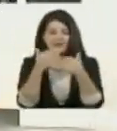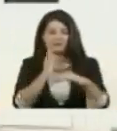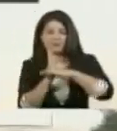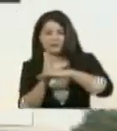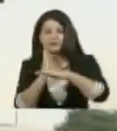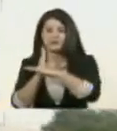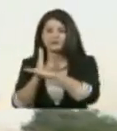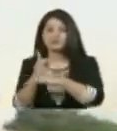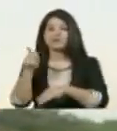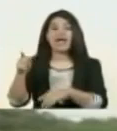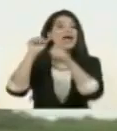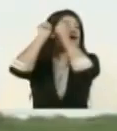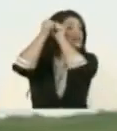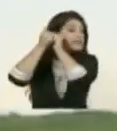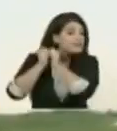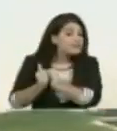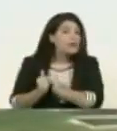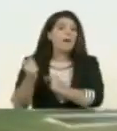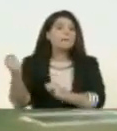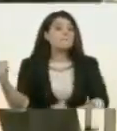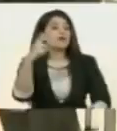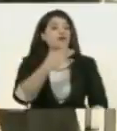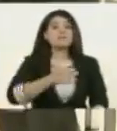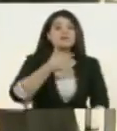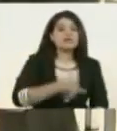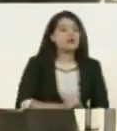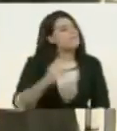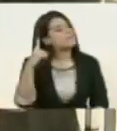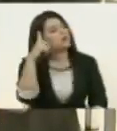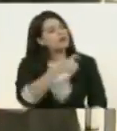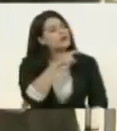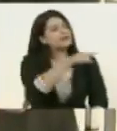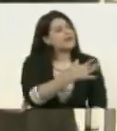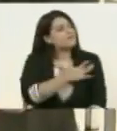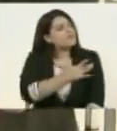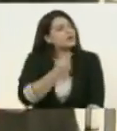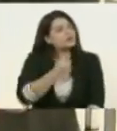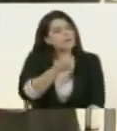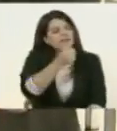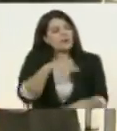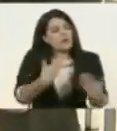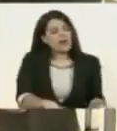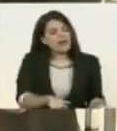Tintori le preguntó a mi hijo qué era lo que más le gustaba.